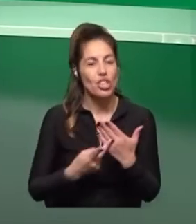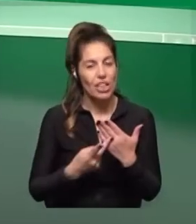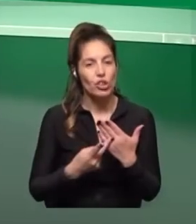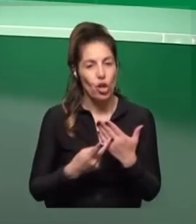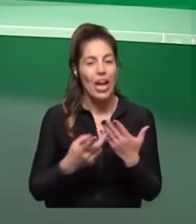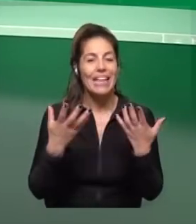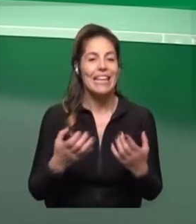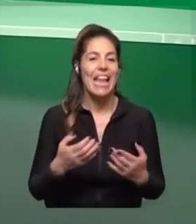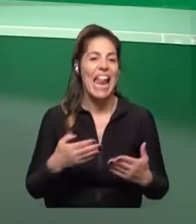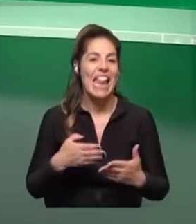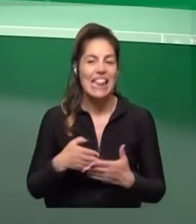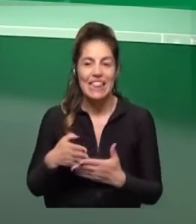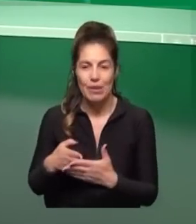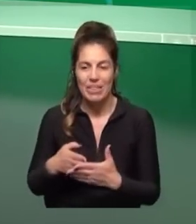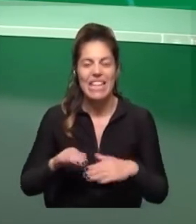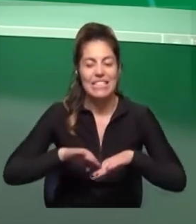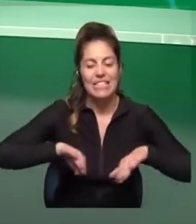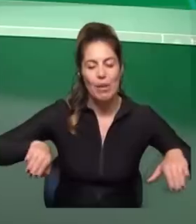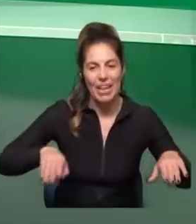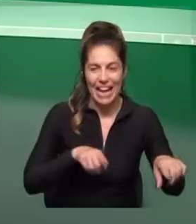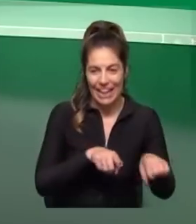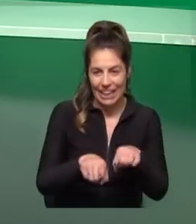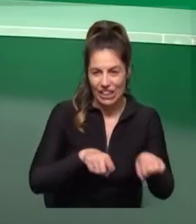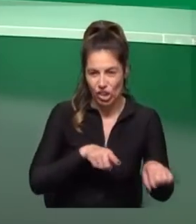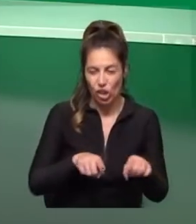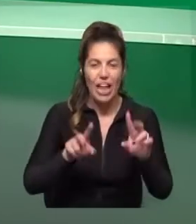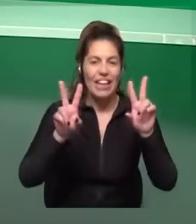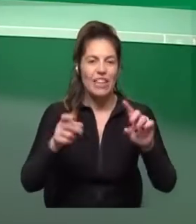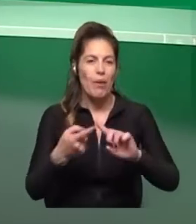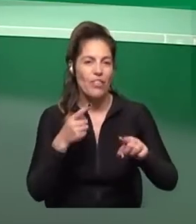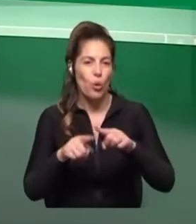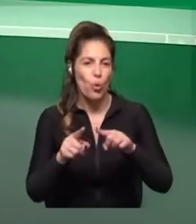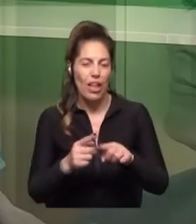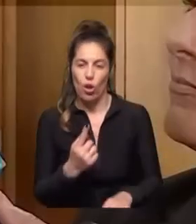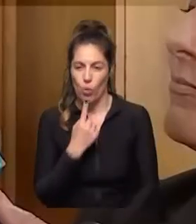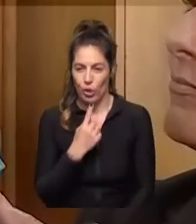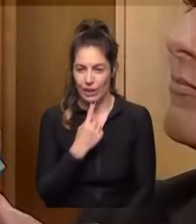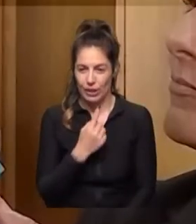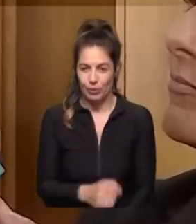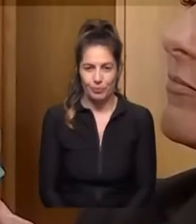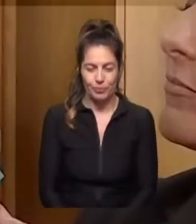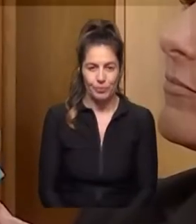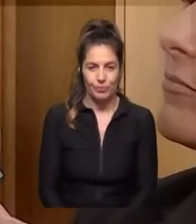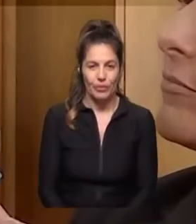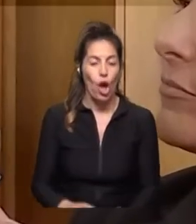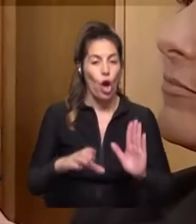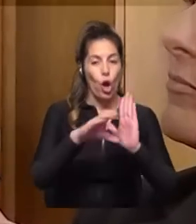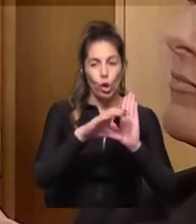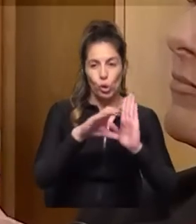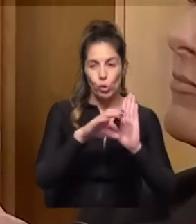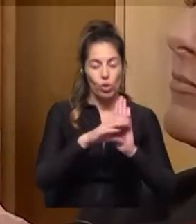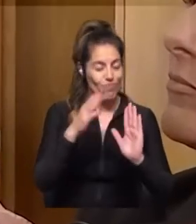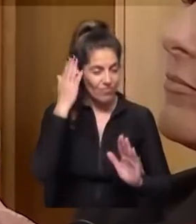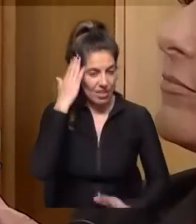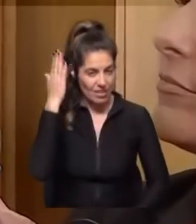orienta a poner límites y a separar a la gestión de aspectos vinculados a las afinidades políticas la Constitución que sabía